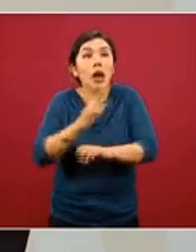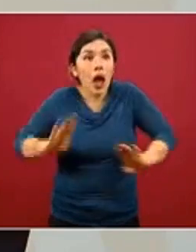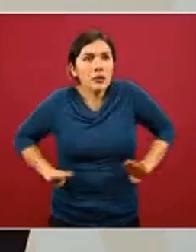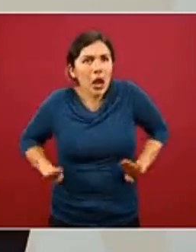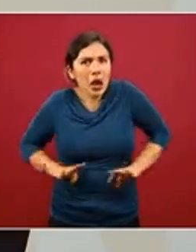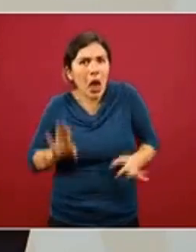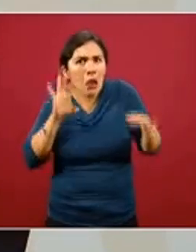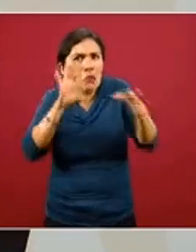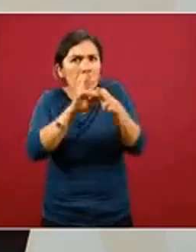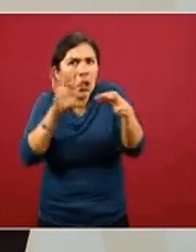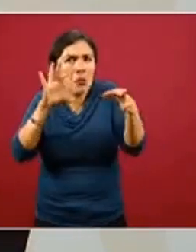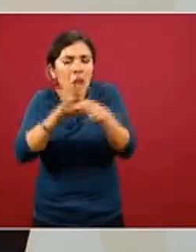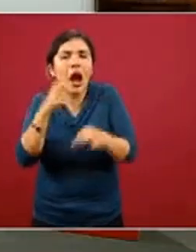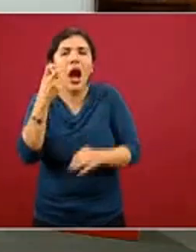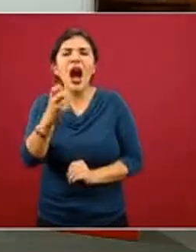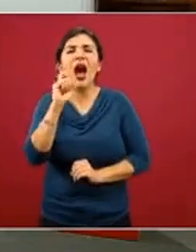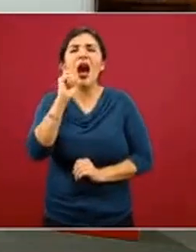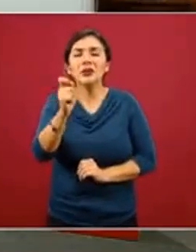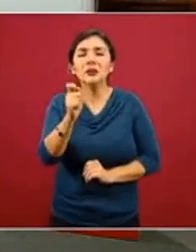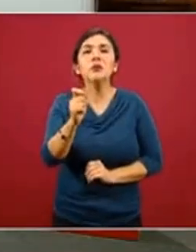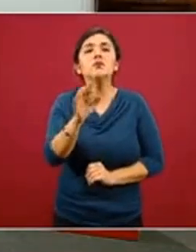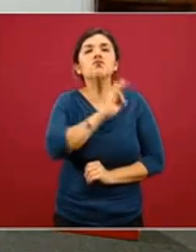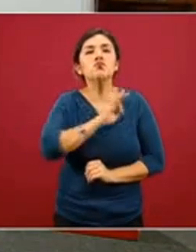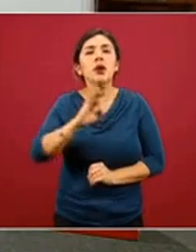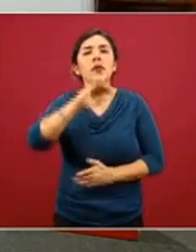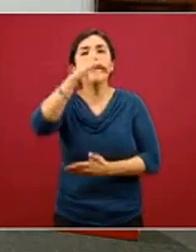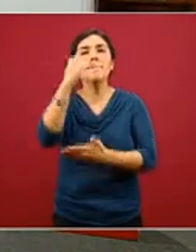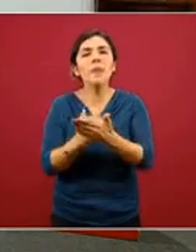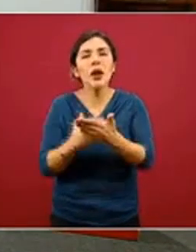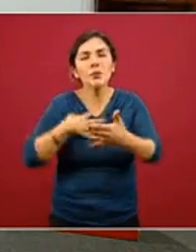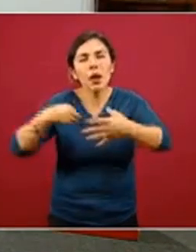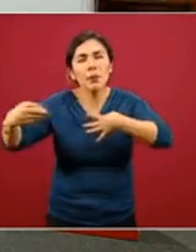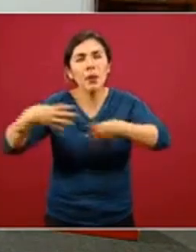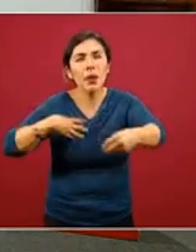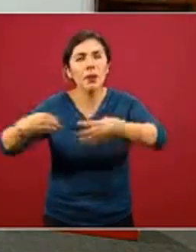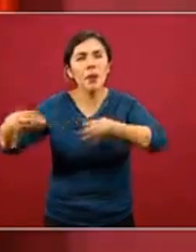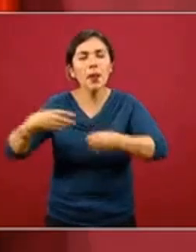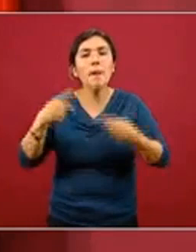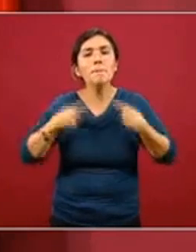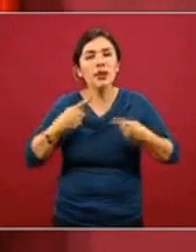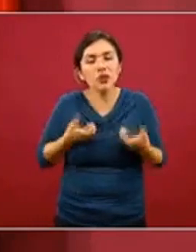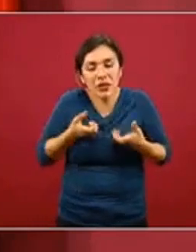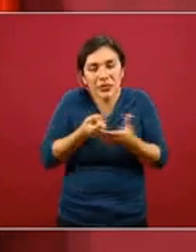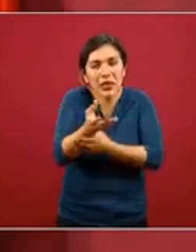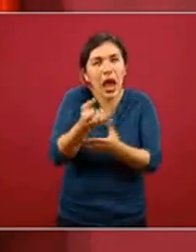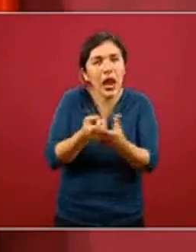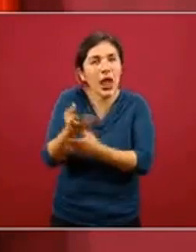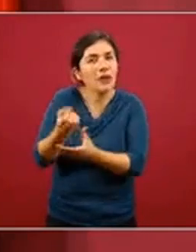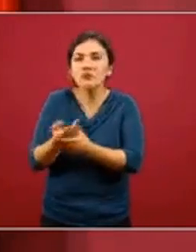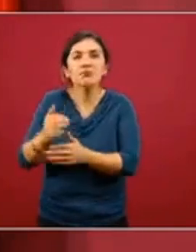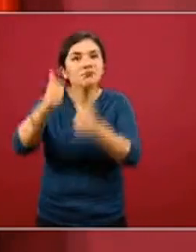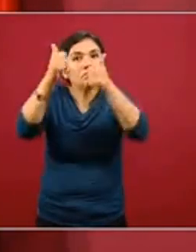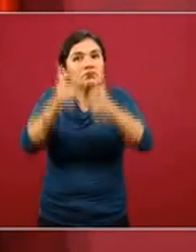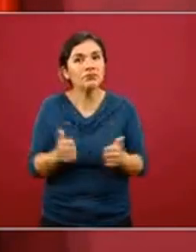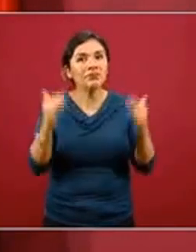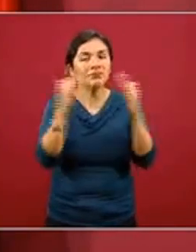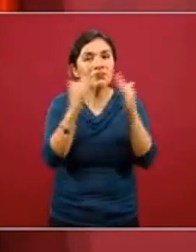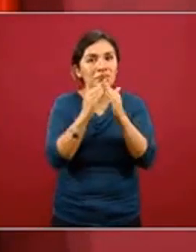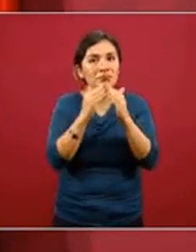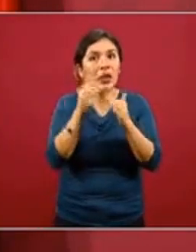esas condiciones son precisamente que logramos una reducción sustantiva de la movilidad. En donde no se